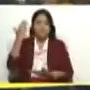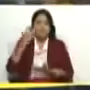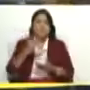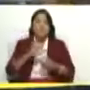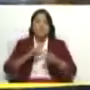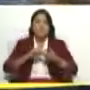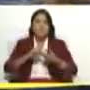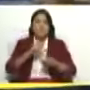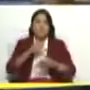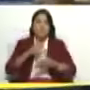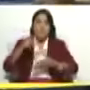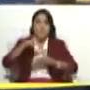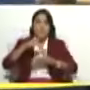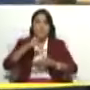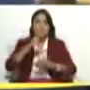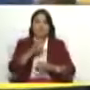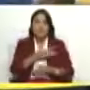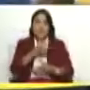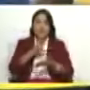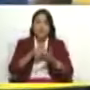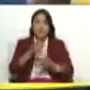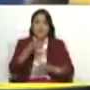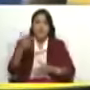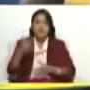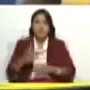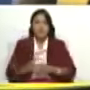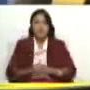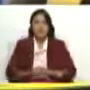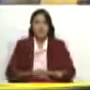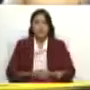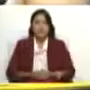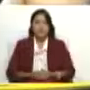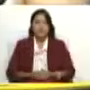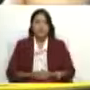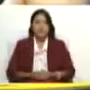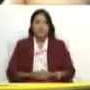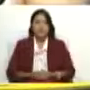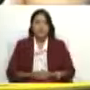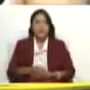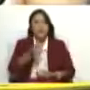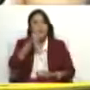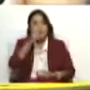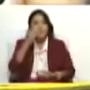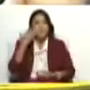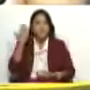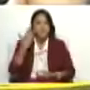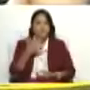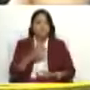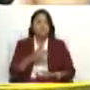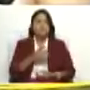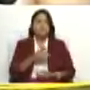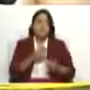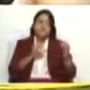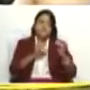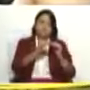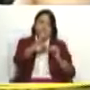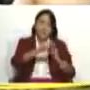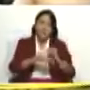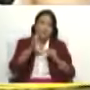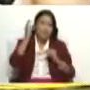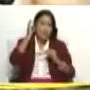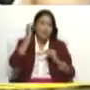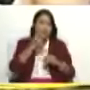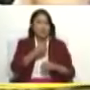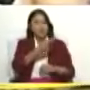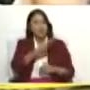Panamericanos Santiago de Chile 2023 Bueno este para reforzar lo que dijo mi compañera Joseline Brea estamos muy